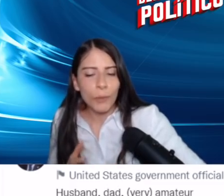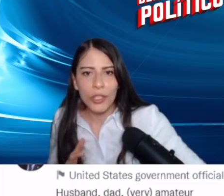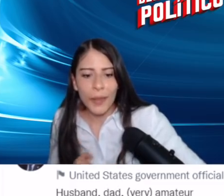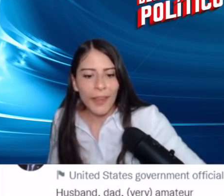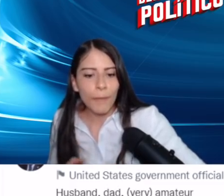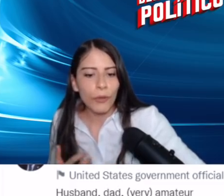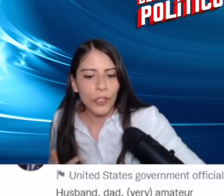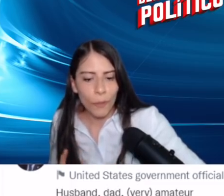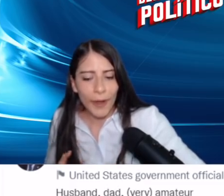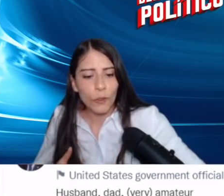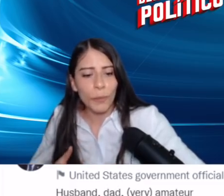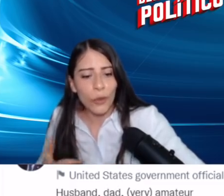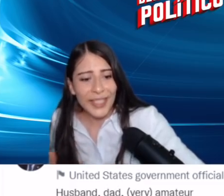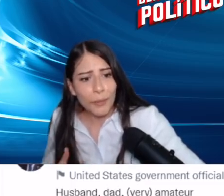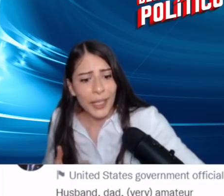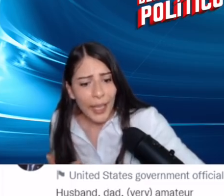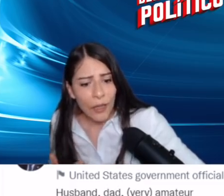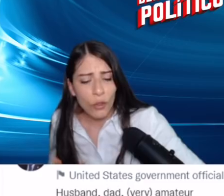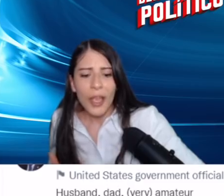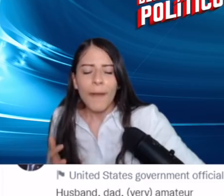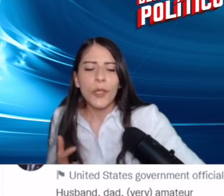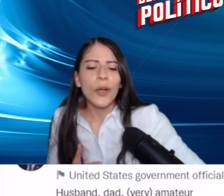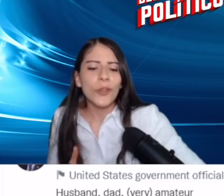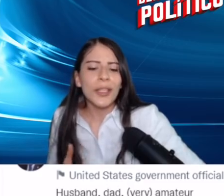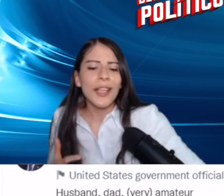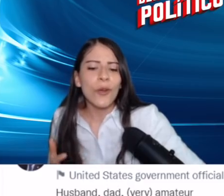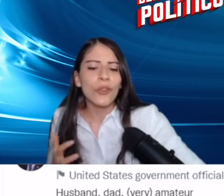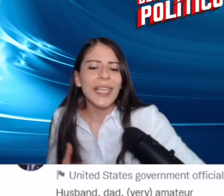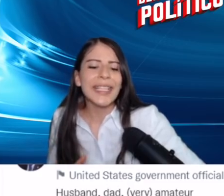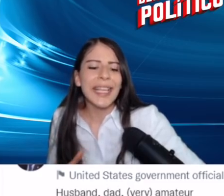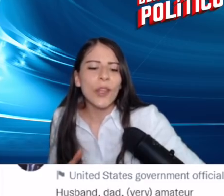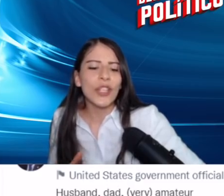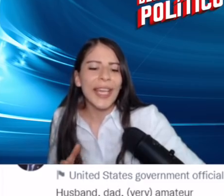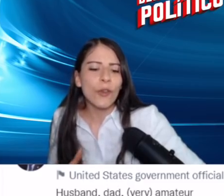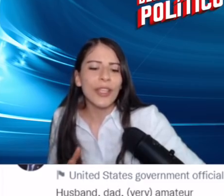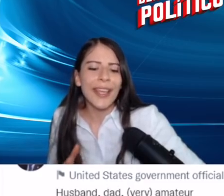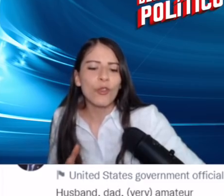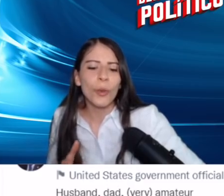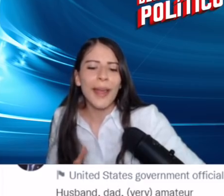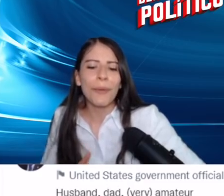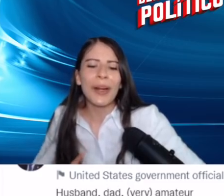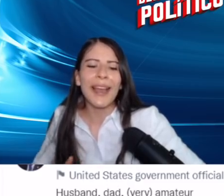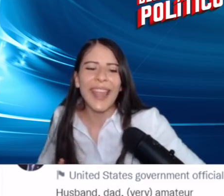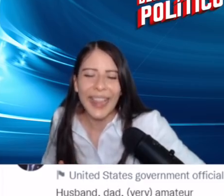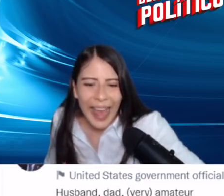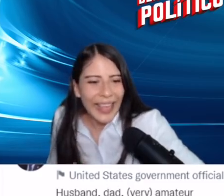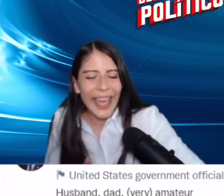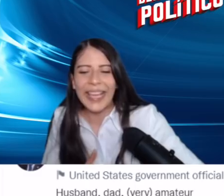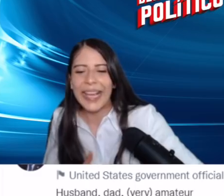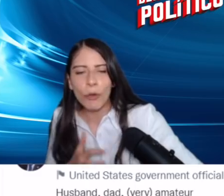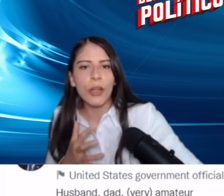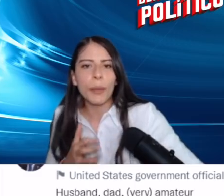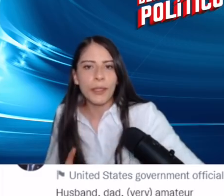mayor responsabilidad y protección para los periodistas mexicanos. Mi corazón está con los seres queridos de aquellos que dieron su vida por la verdad,